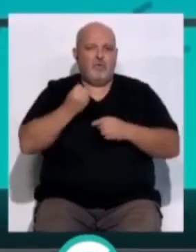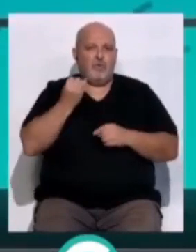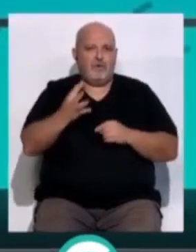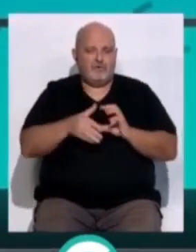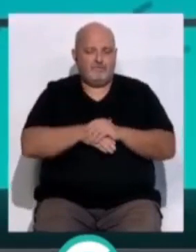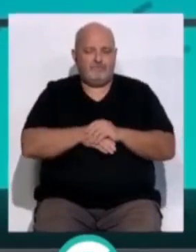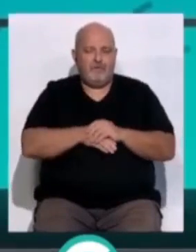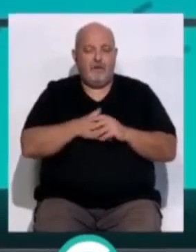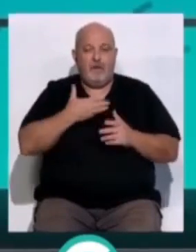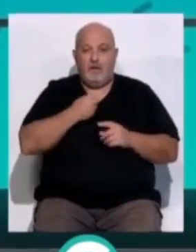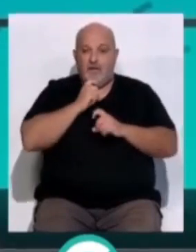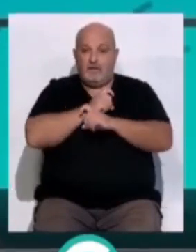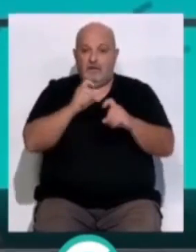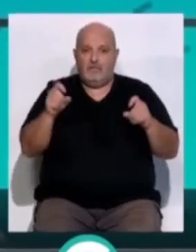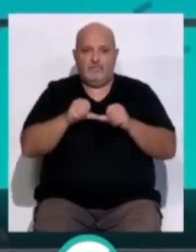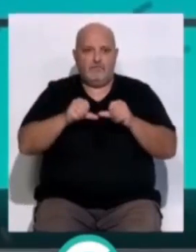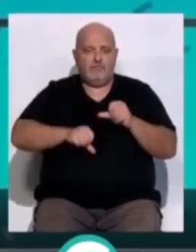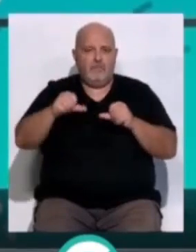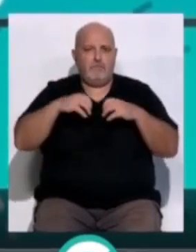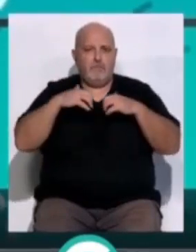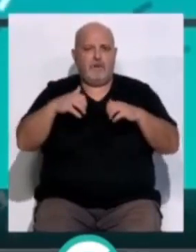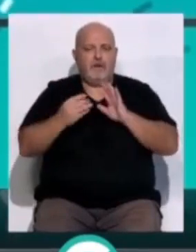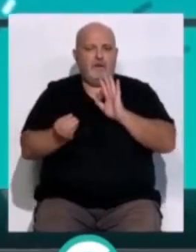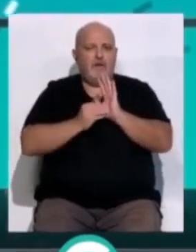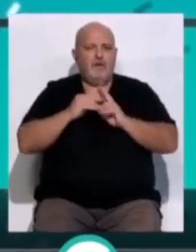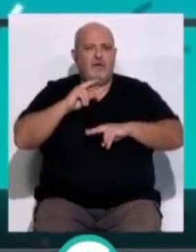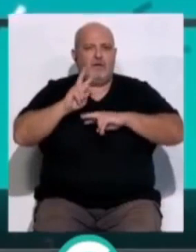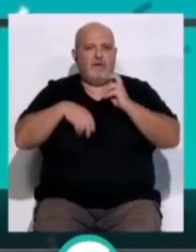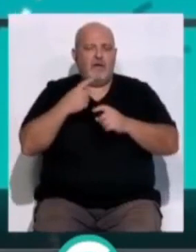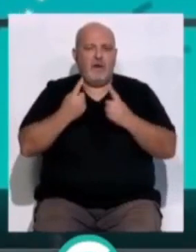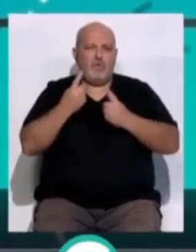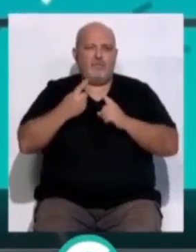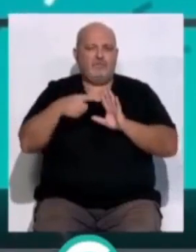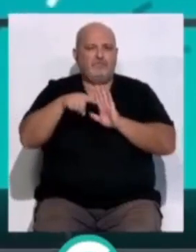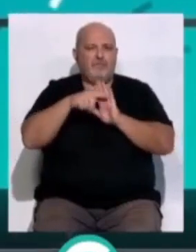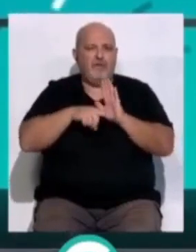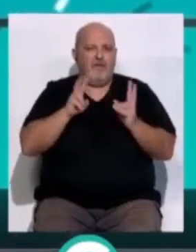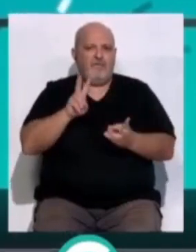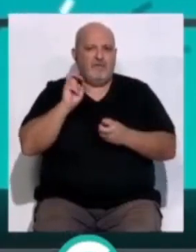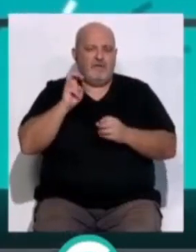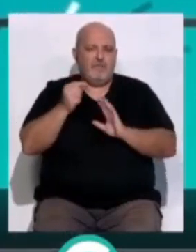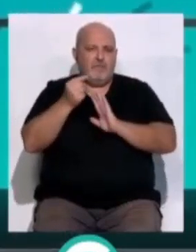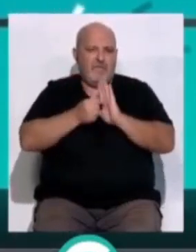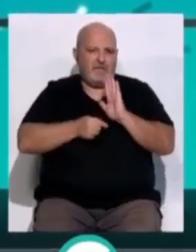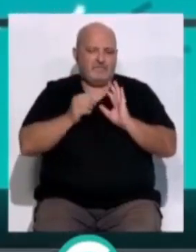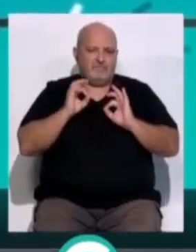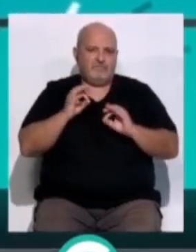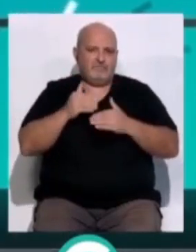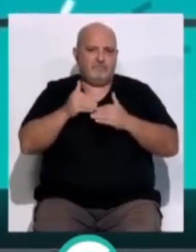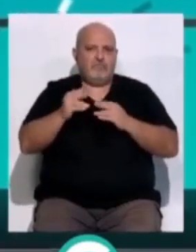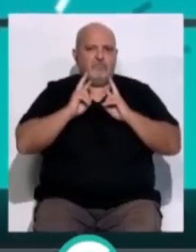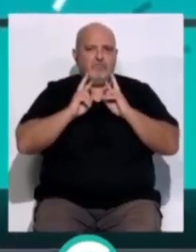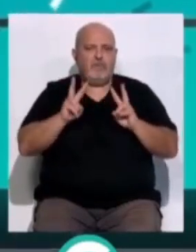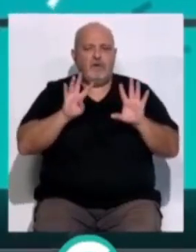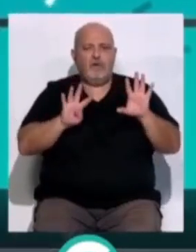numerosas. El alcalde ha anunciado que llevará a pleno la modificación de varias ordenanzas fiscales con medidas que podrán beneficiar